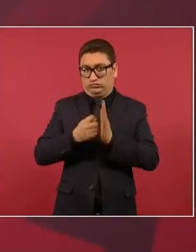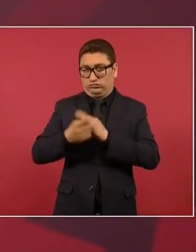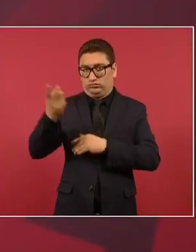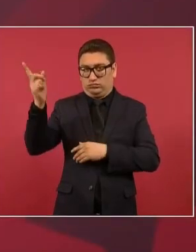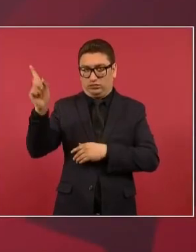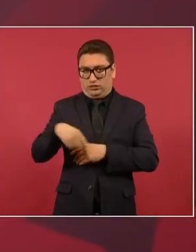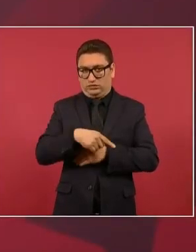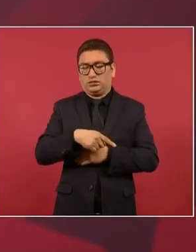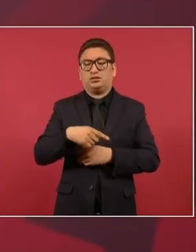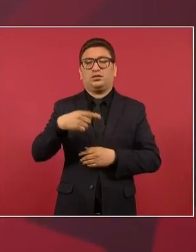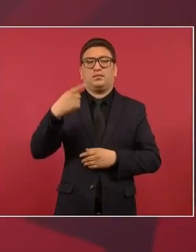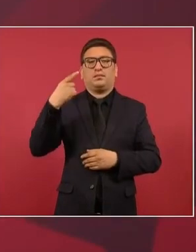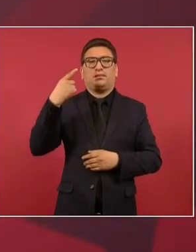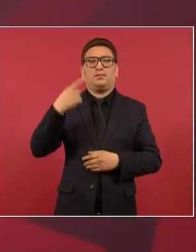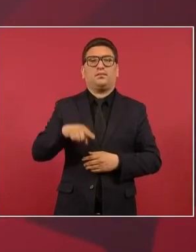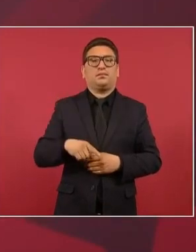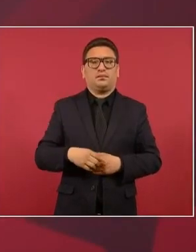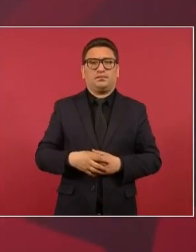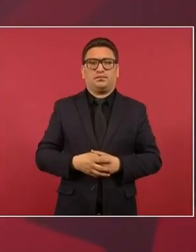para